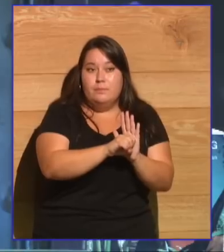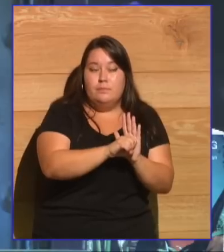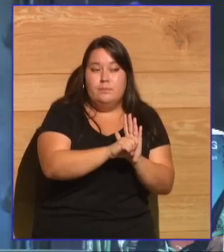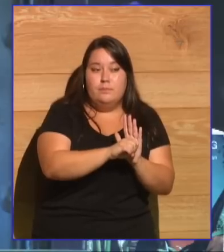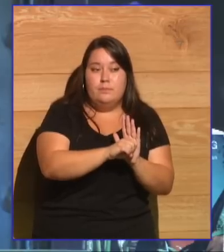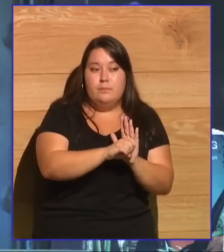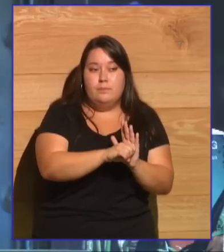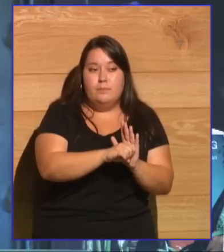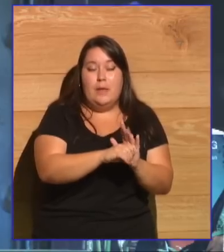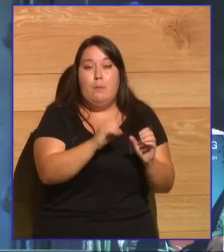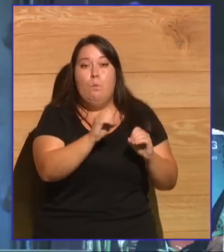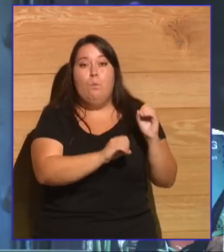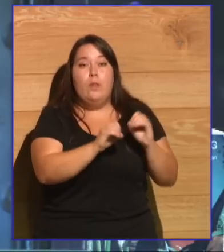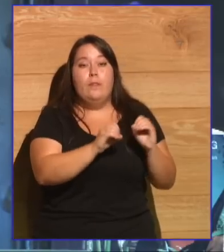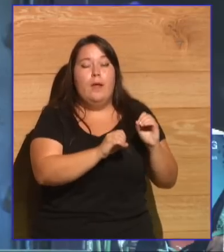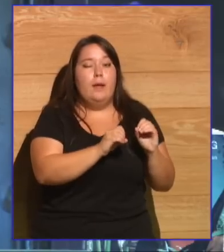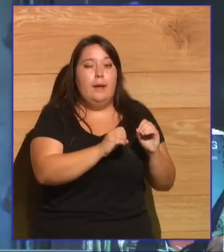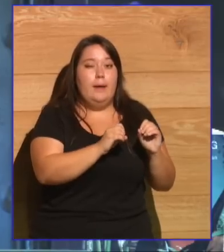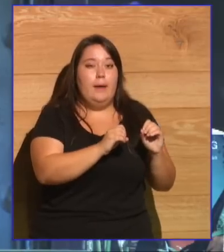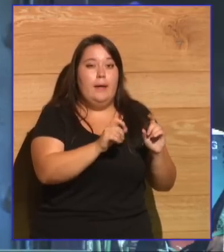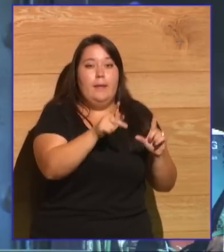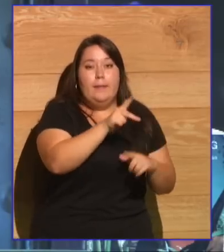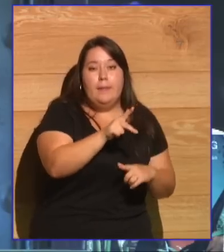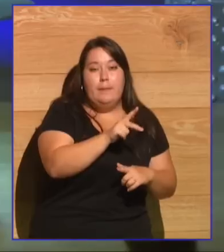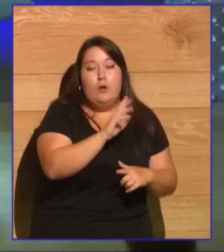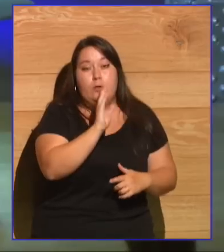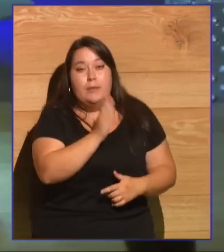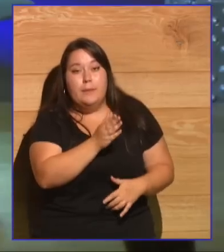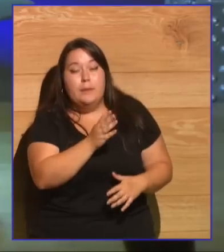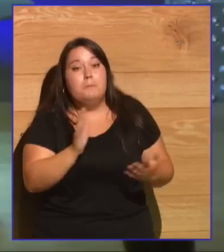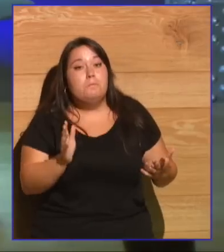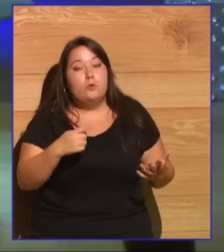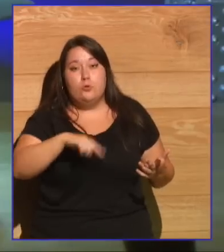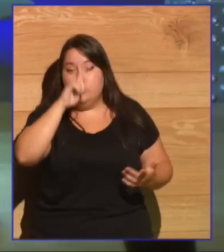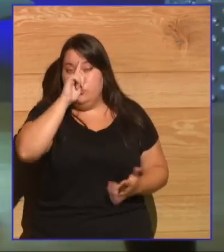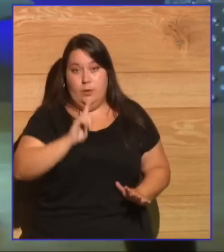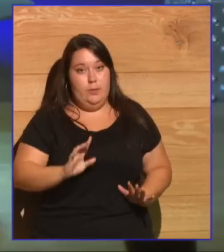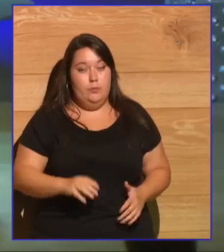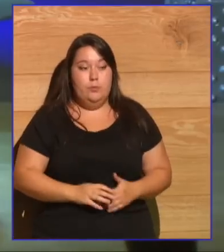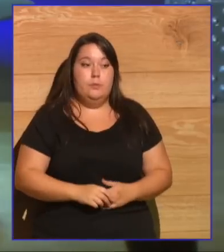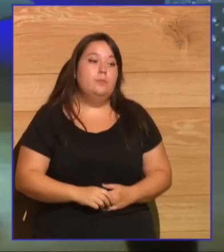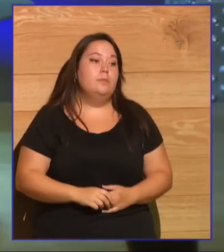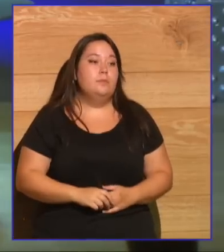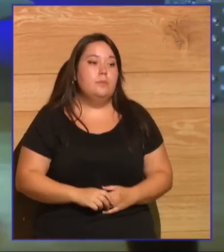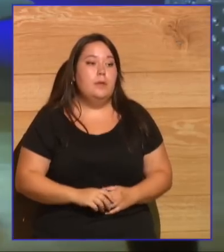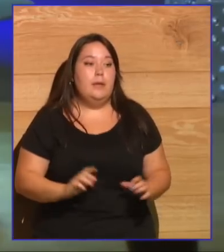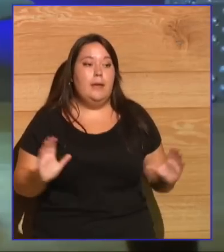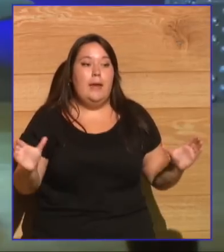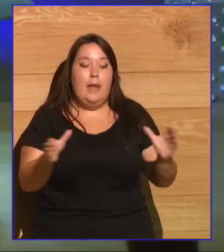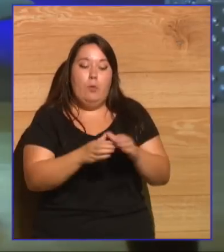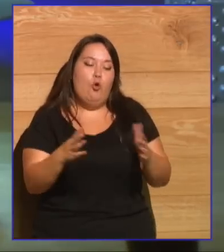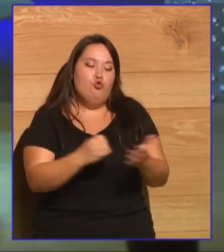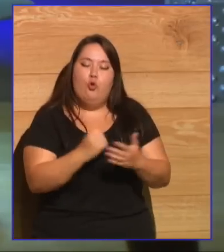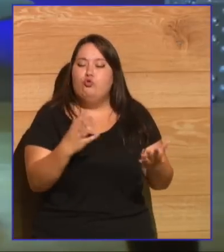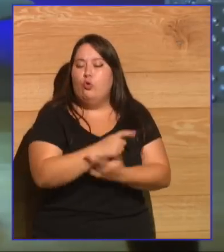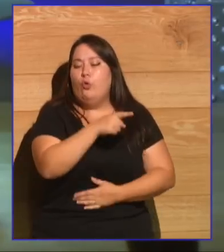determinar cuál es el porcentaje de planos que diseñó él directamente que nunca podremos dilucidar y está el equipo de los de lo hizo